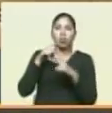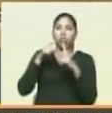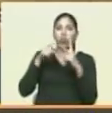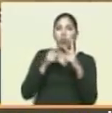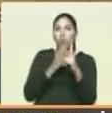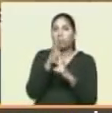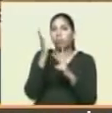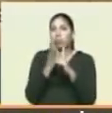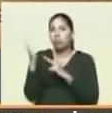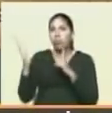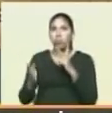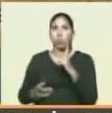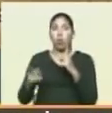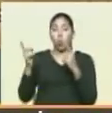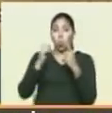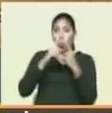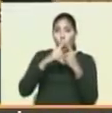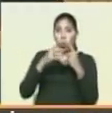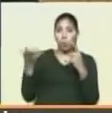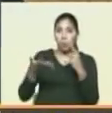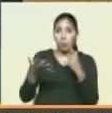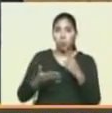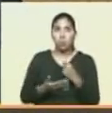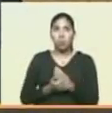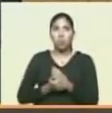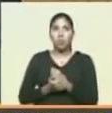vista. Una de ellas es la estacionalidad.